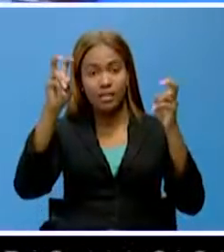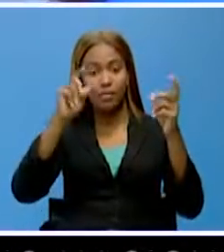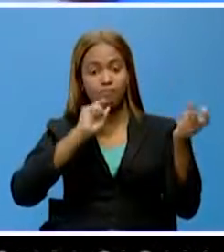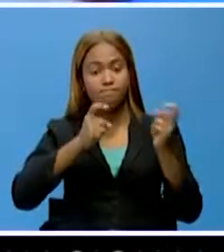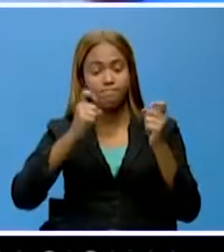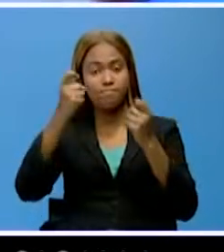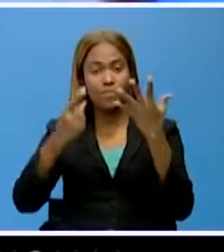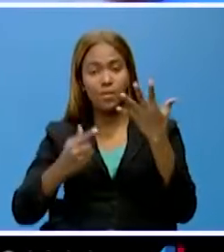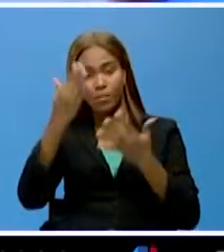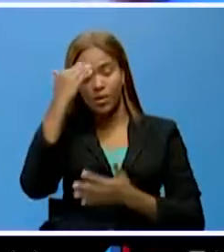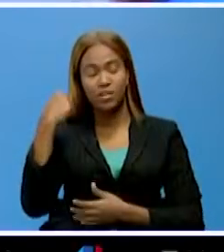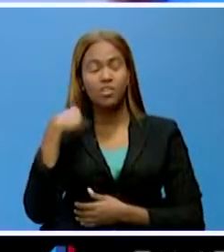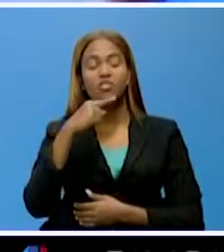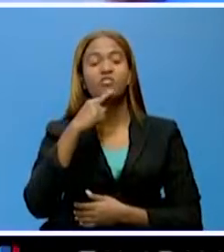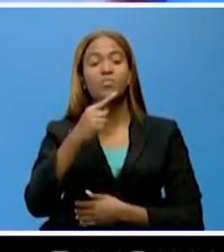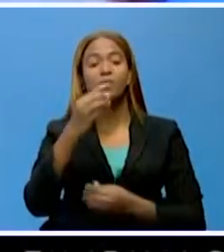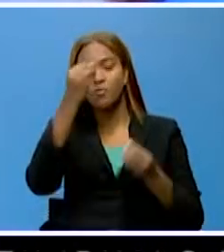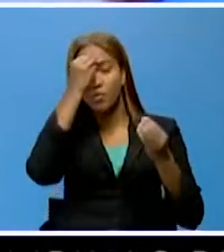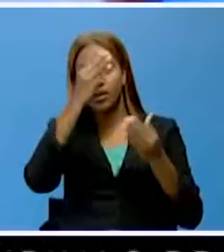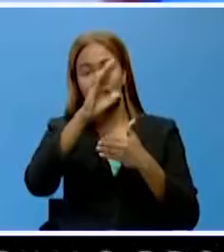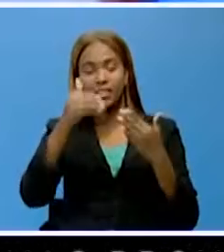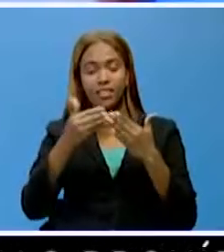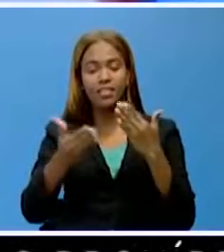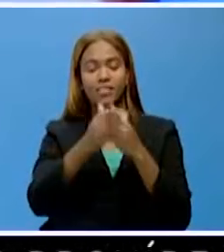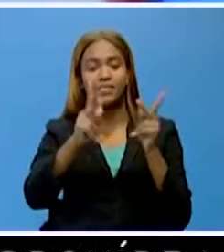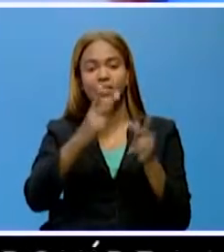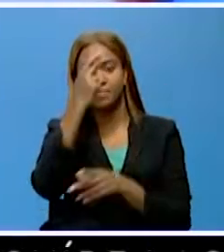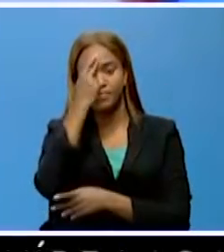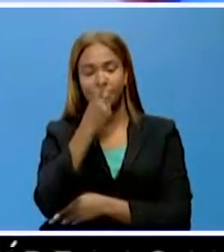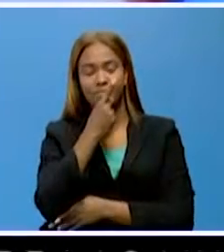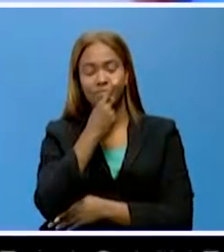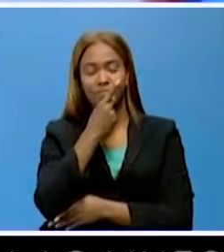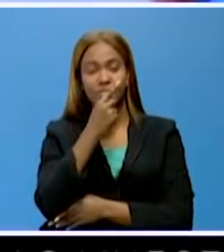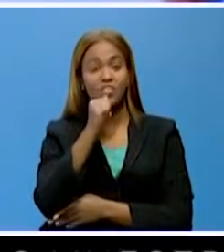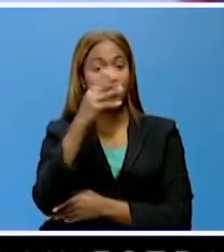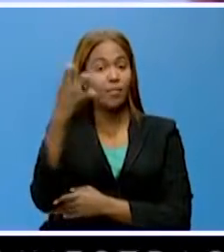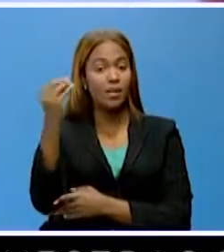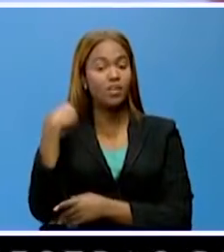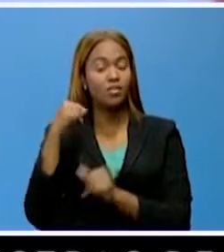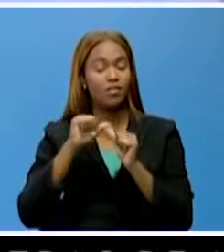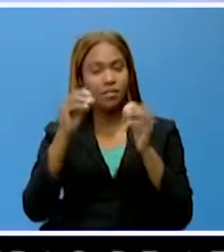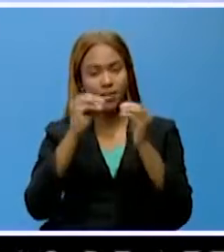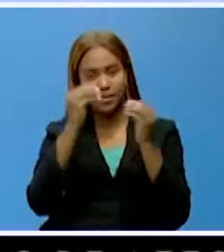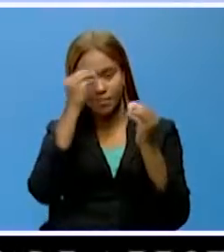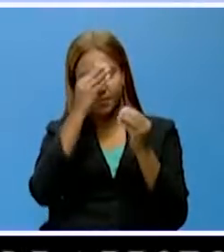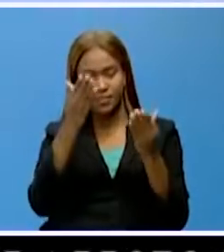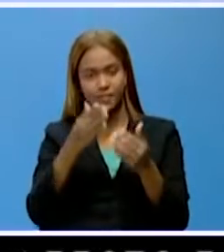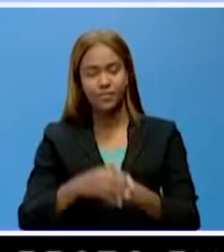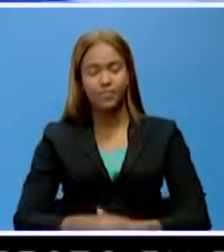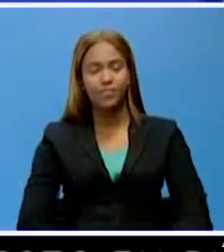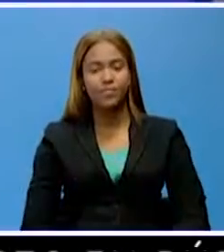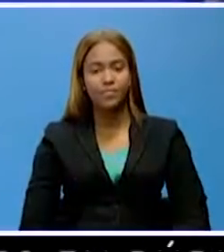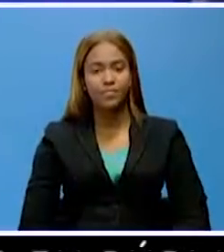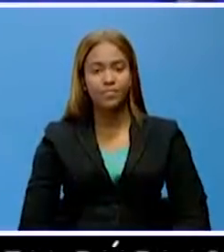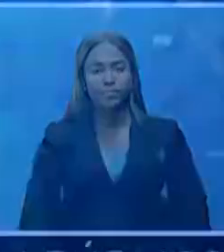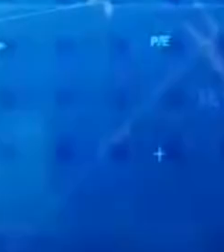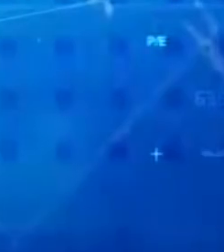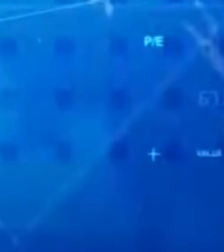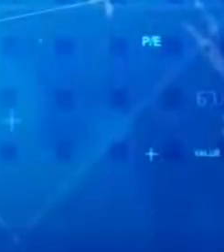variado porque somos el informativo auténtico de los dominicanos. No se vayan. Así estamos de vuelta en un instante.